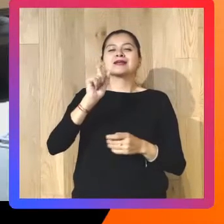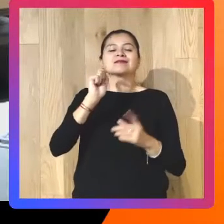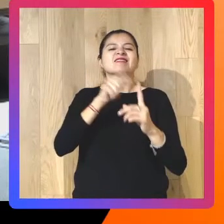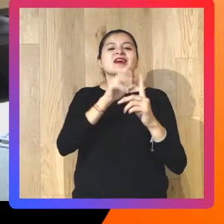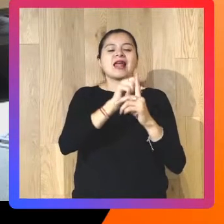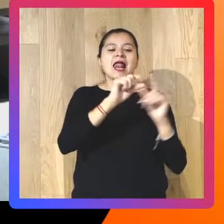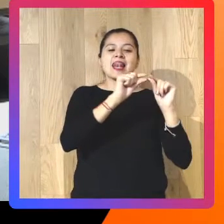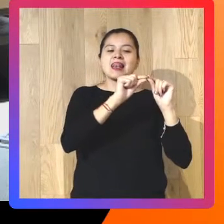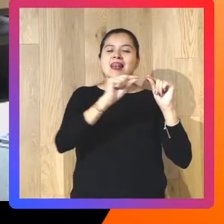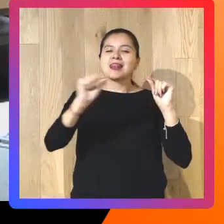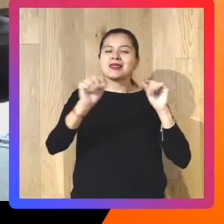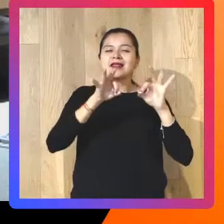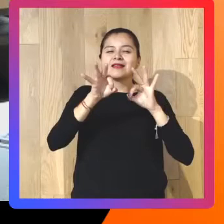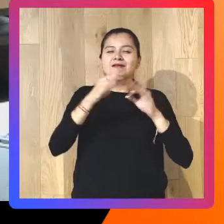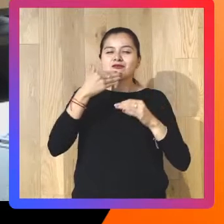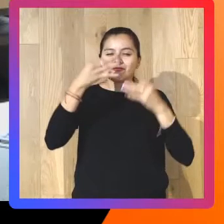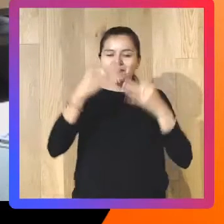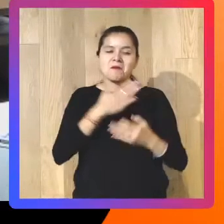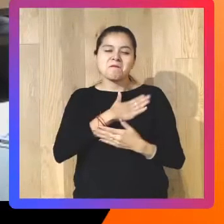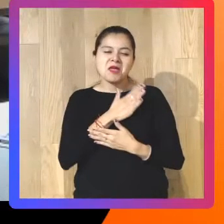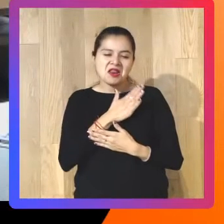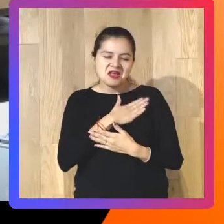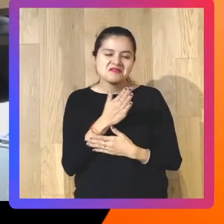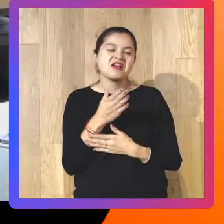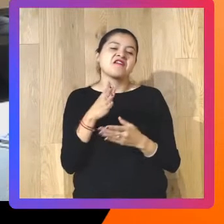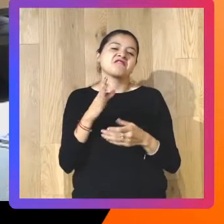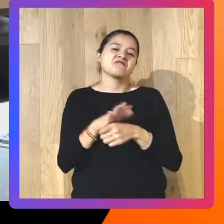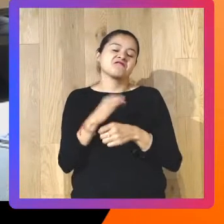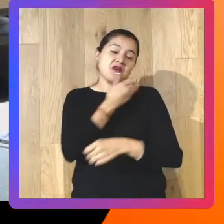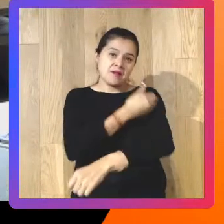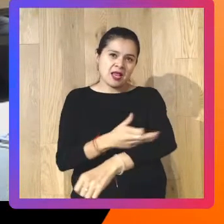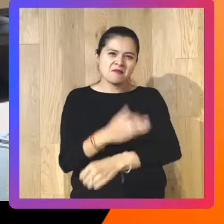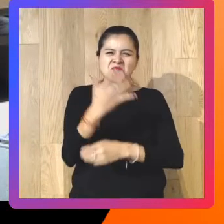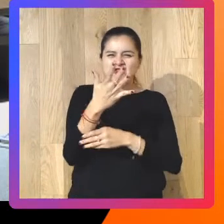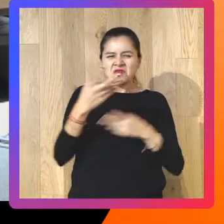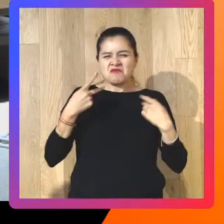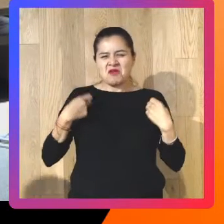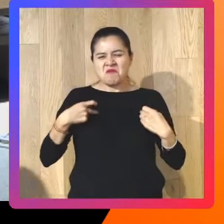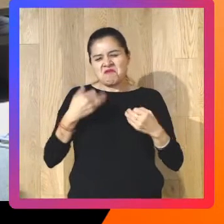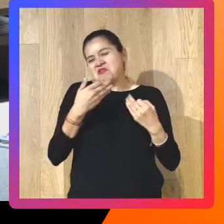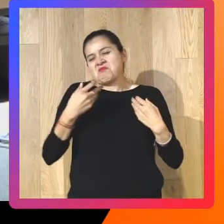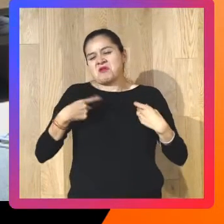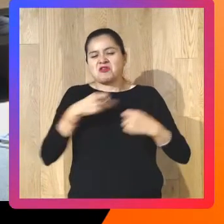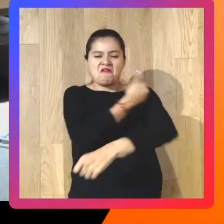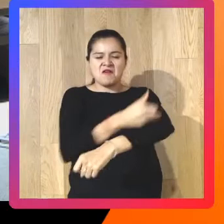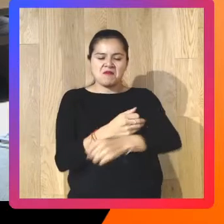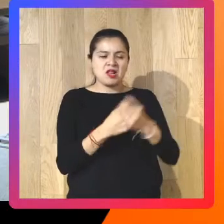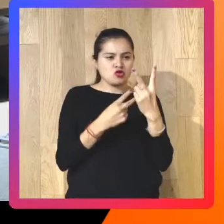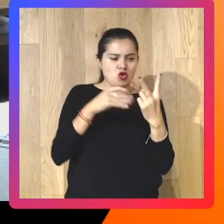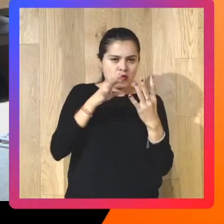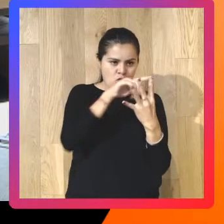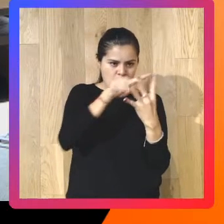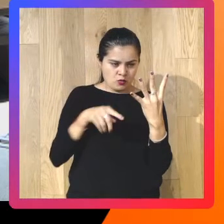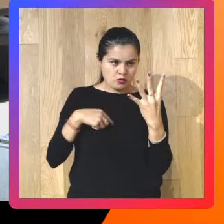Esto atiende a lo que nos dice INEGI. En promedio, una familia en México son 4 personas, 2 trabajan, 2 salarios mínimos tienen